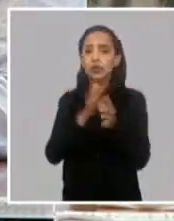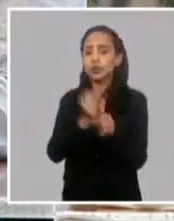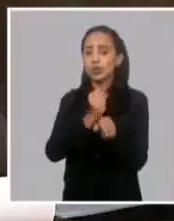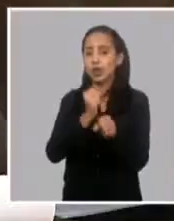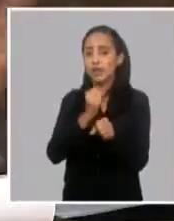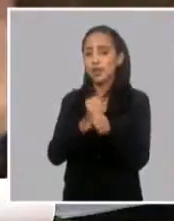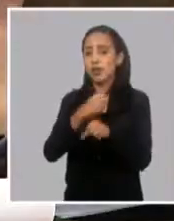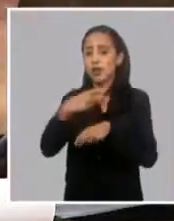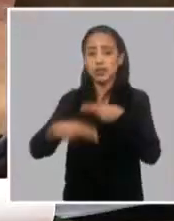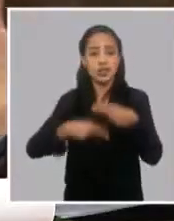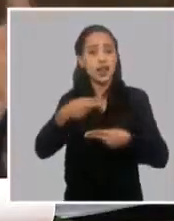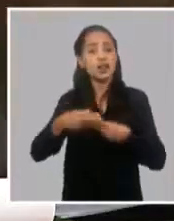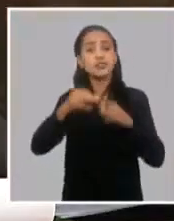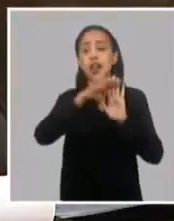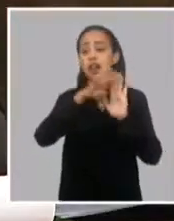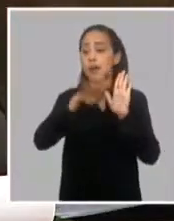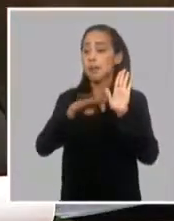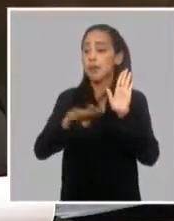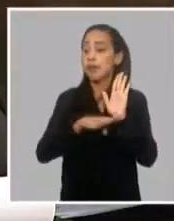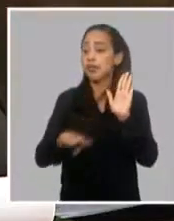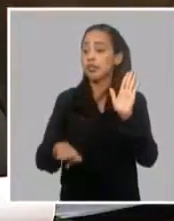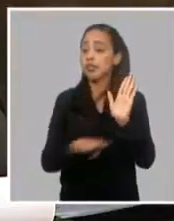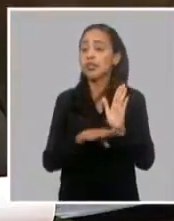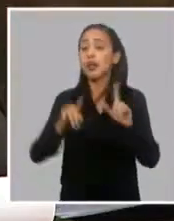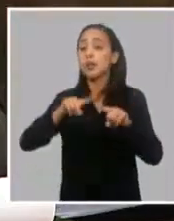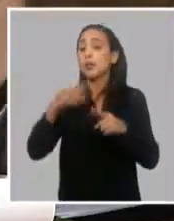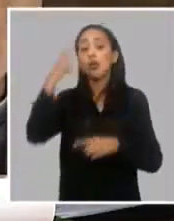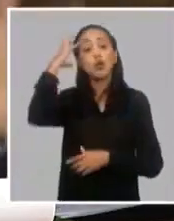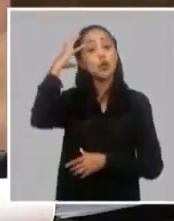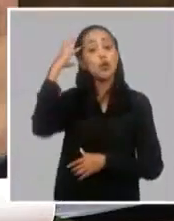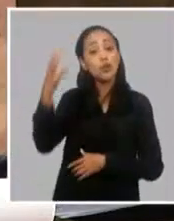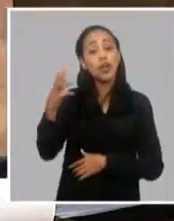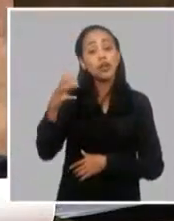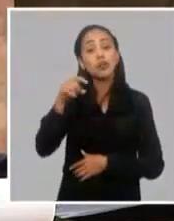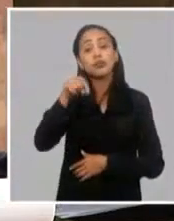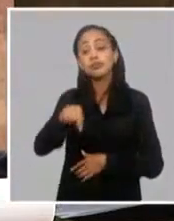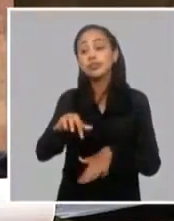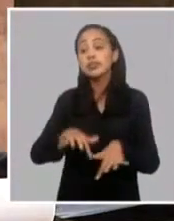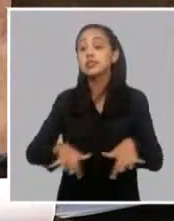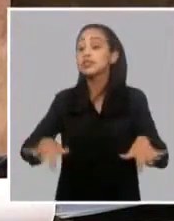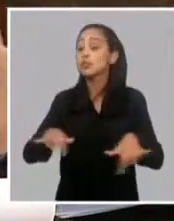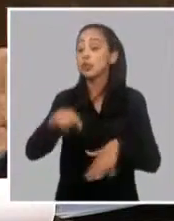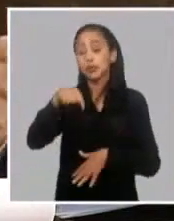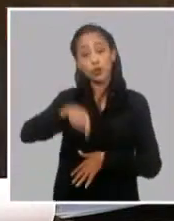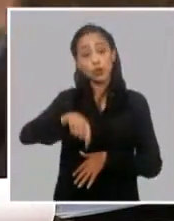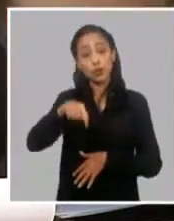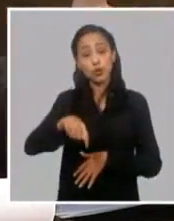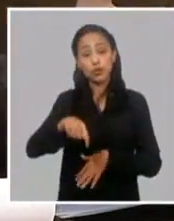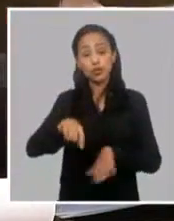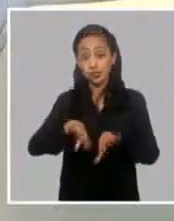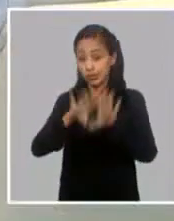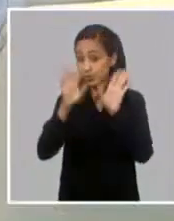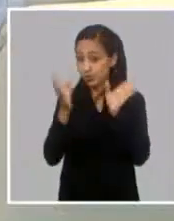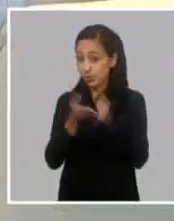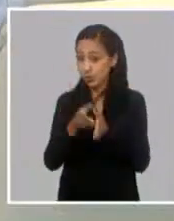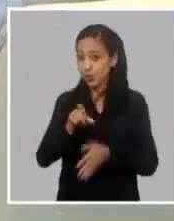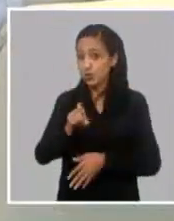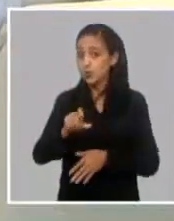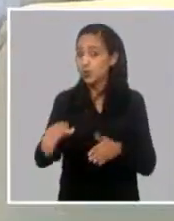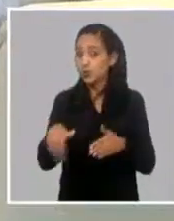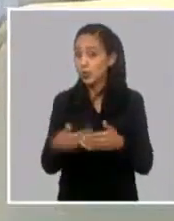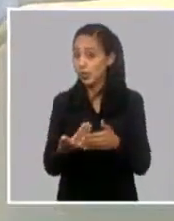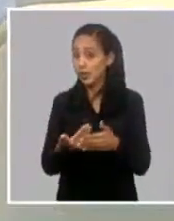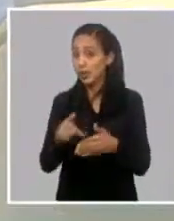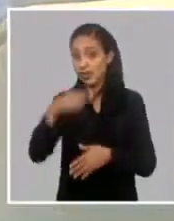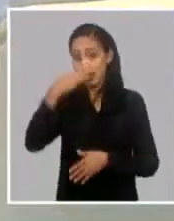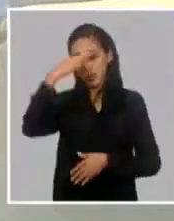viene haciendo, las medidas que se siguen adoptando por el gobierno, las circunstancias en las que estamos hoy y los acontecimientos de los últimos días en